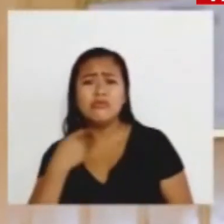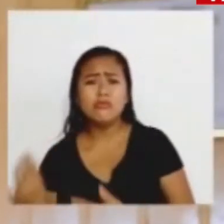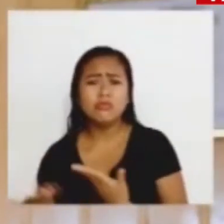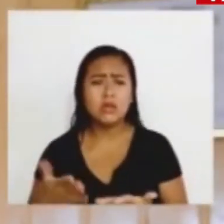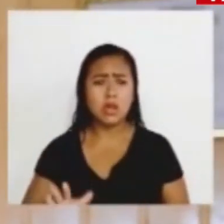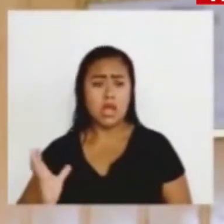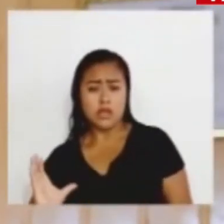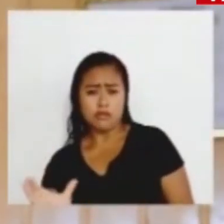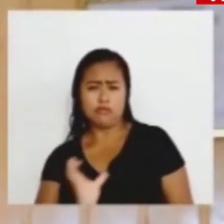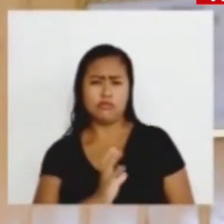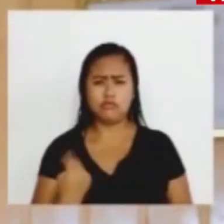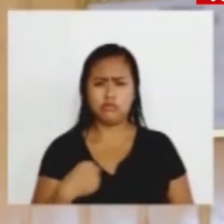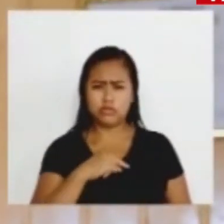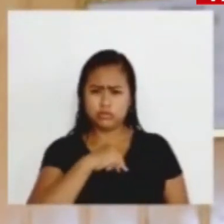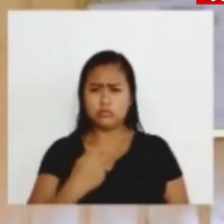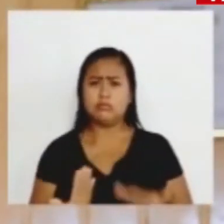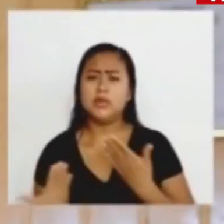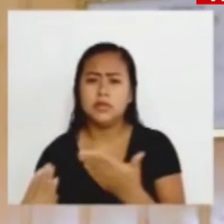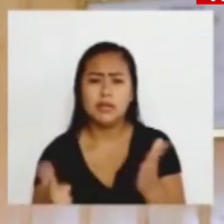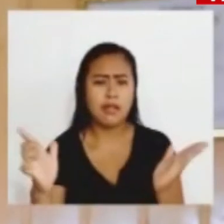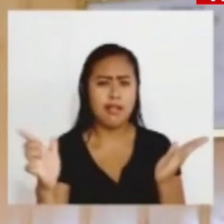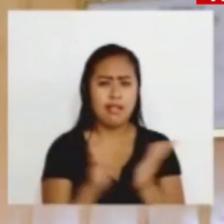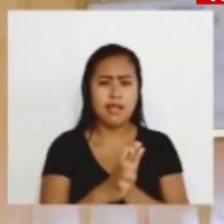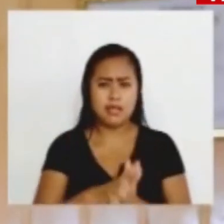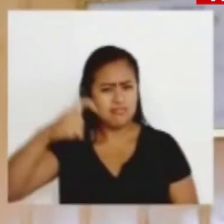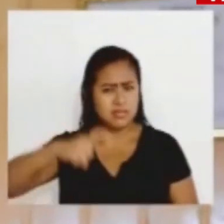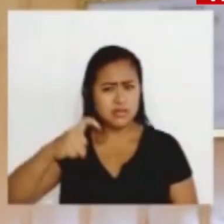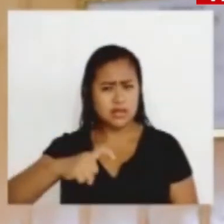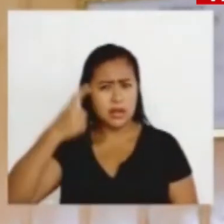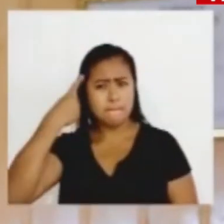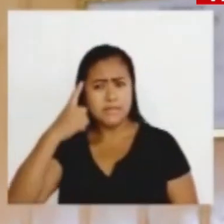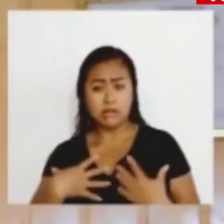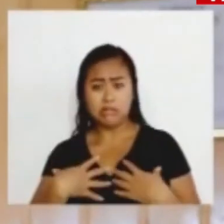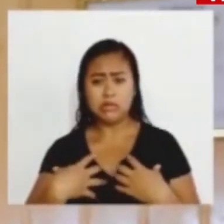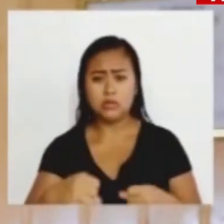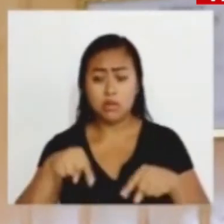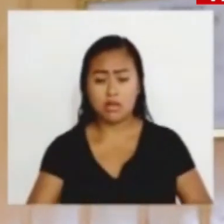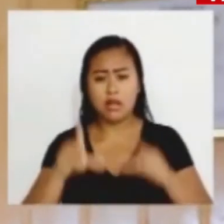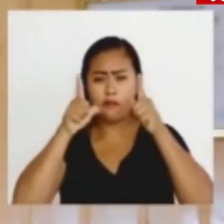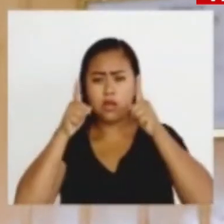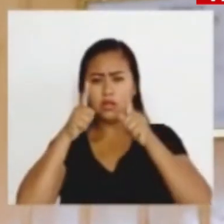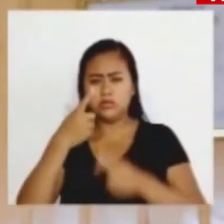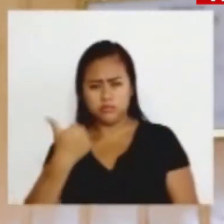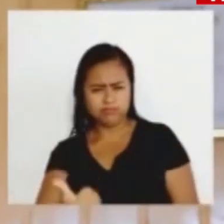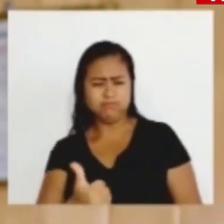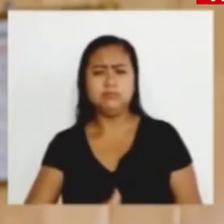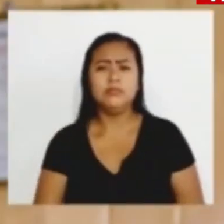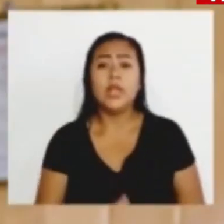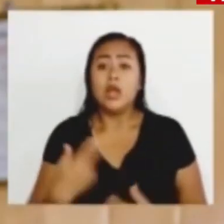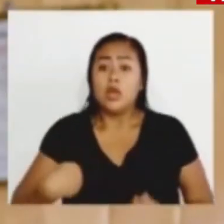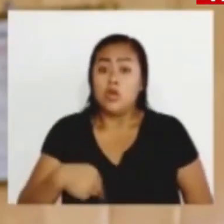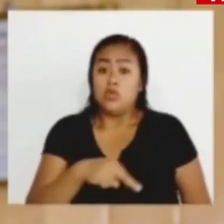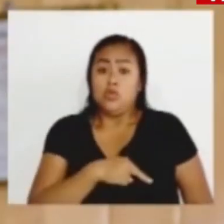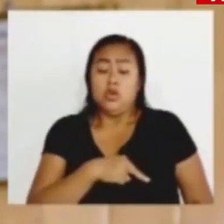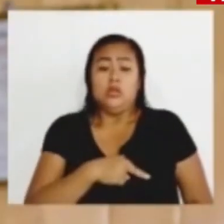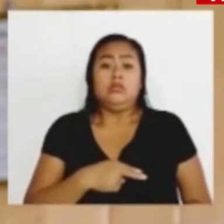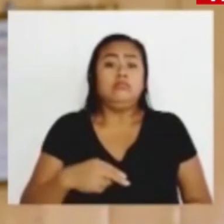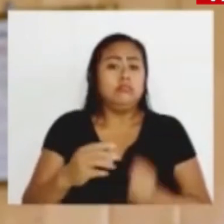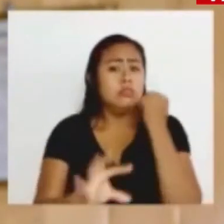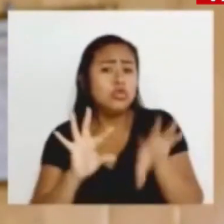un loretano como tú al Congreso de la República, que tiene la suficiente capacidad para representar dignamente a su región, que ama su